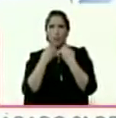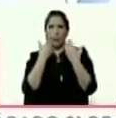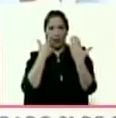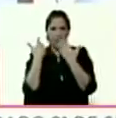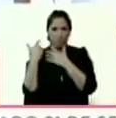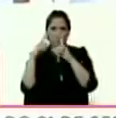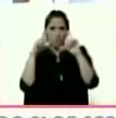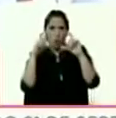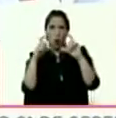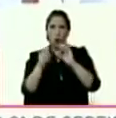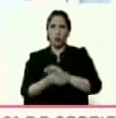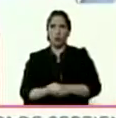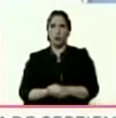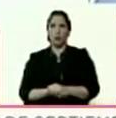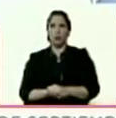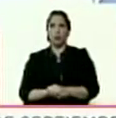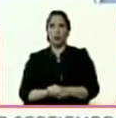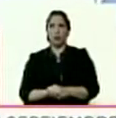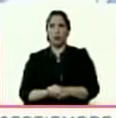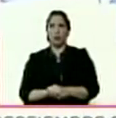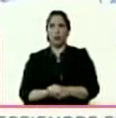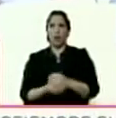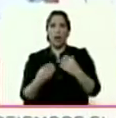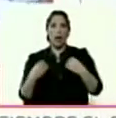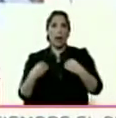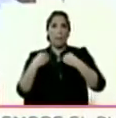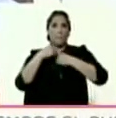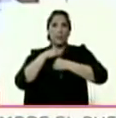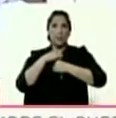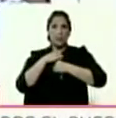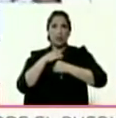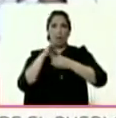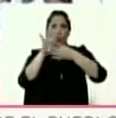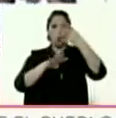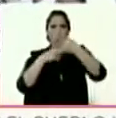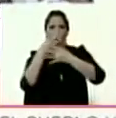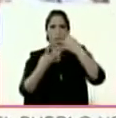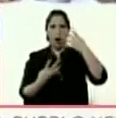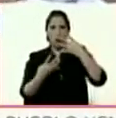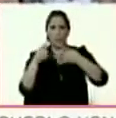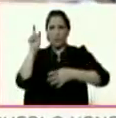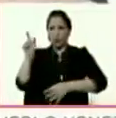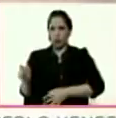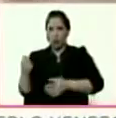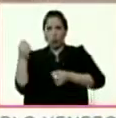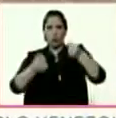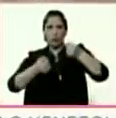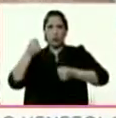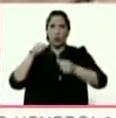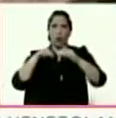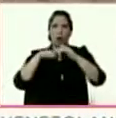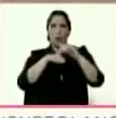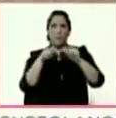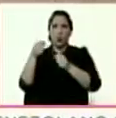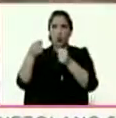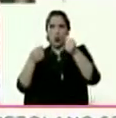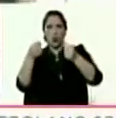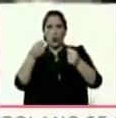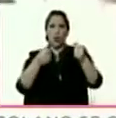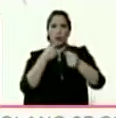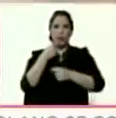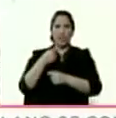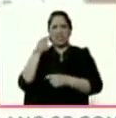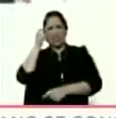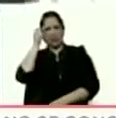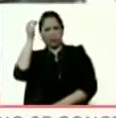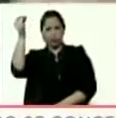fotografía, la camisa a cuadros de la persona que está conduciendo la camioneta. Dice que fue un concejal de Colombia, Juan Felipe Corzo,